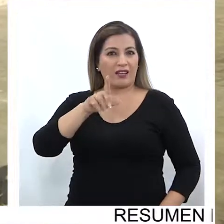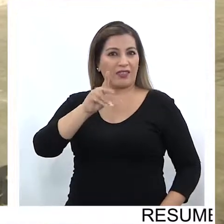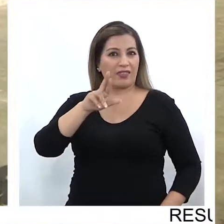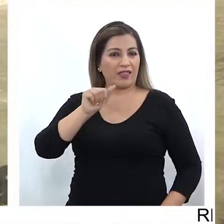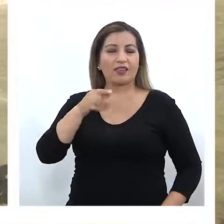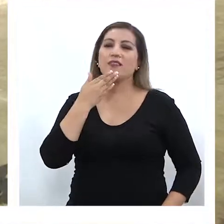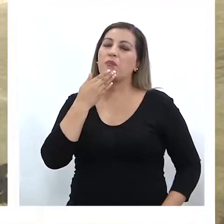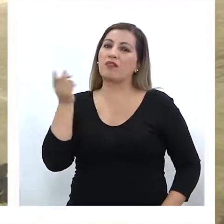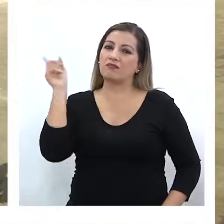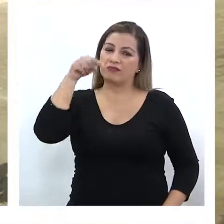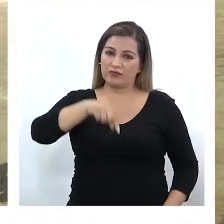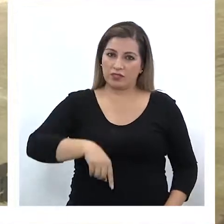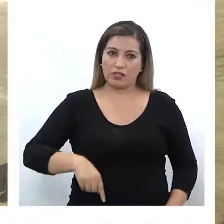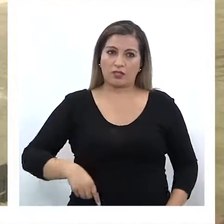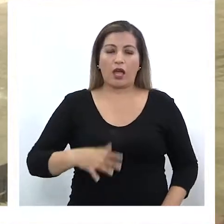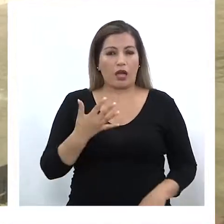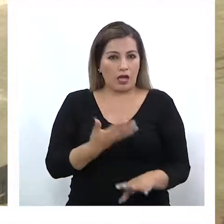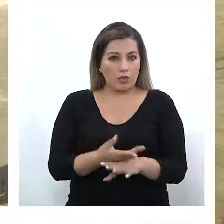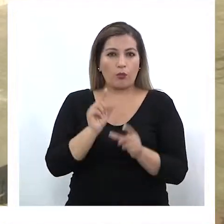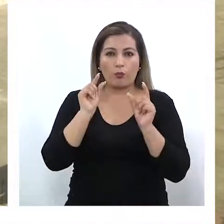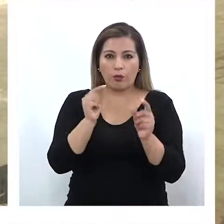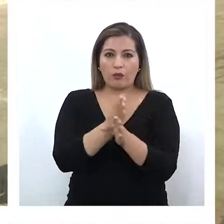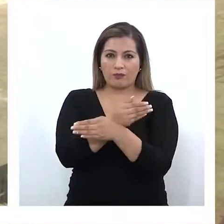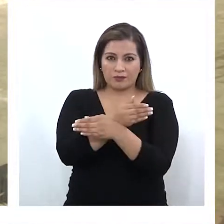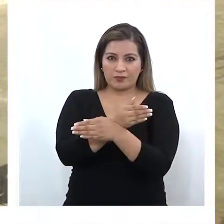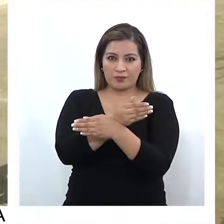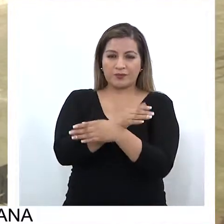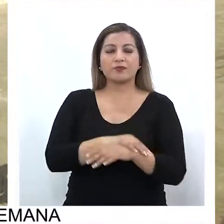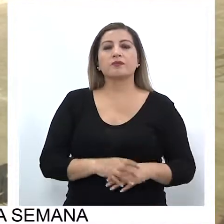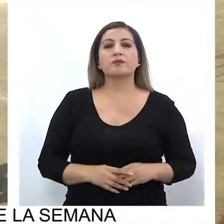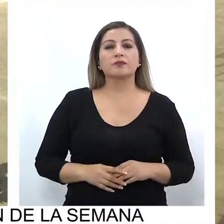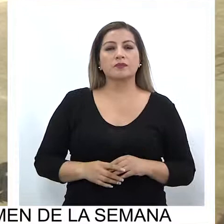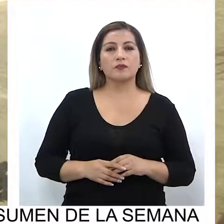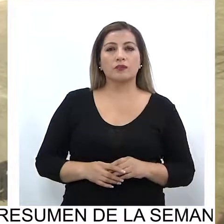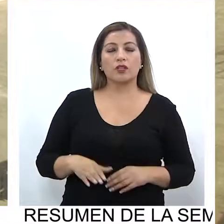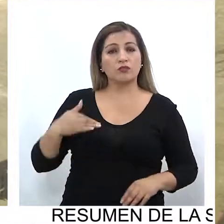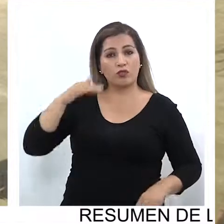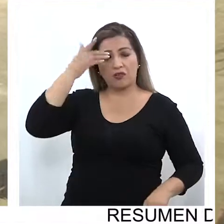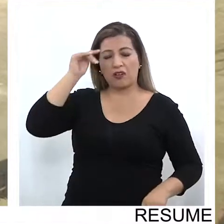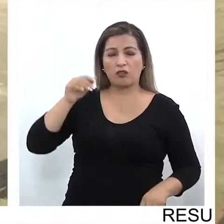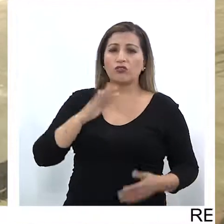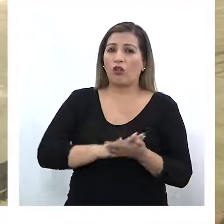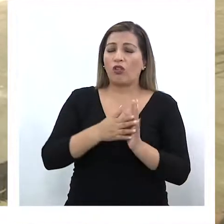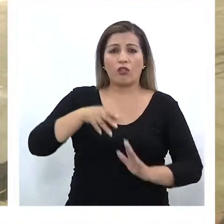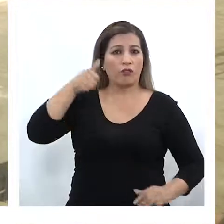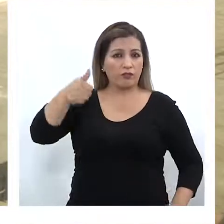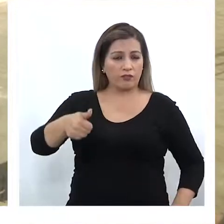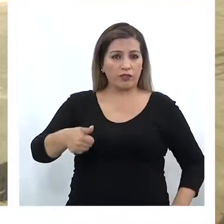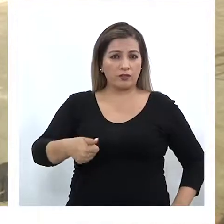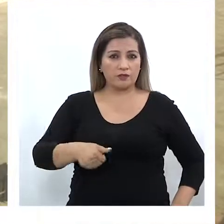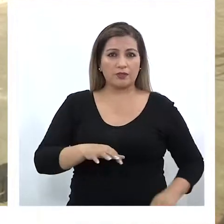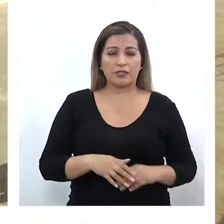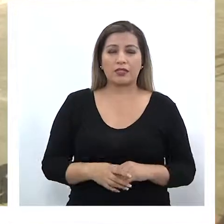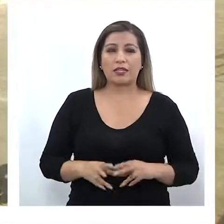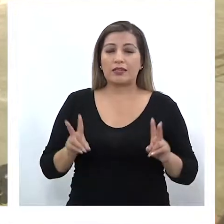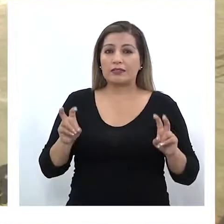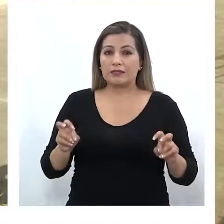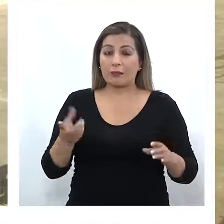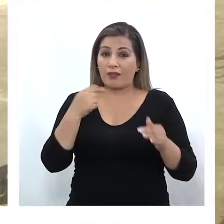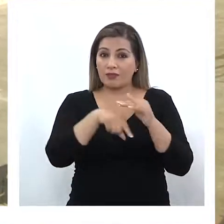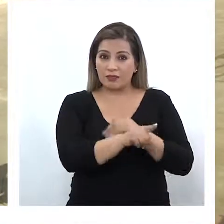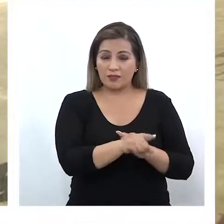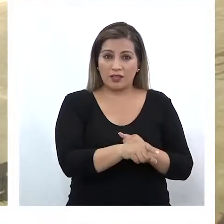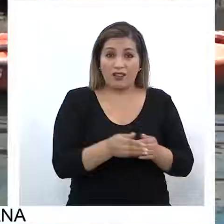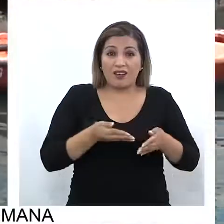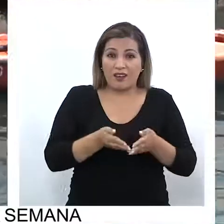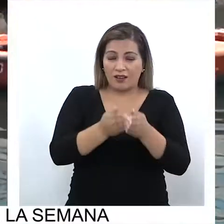Por lo menos va a haber un poco de... producción? Sí, no, yo iba a estar por lo menos bien, pero de la parte interna de acá,